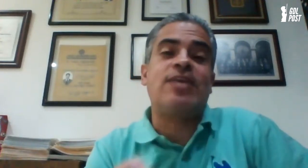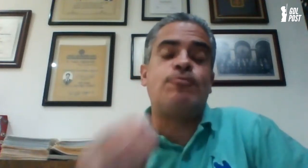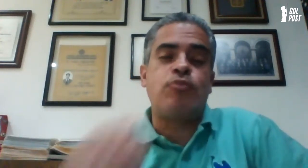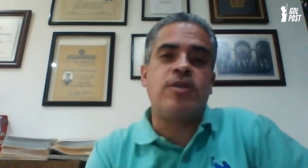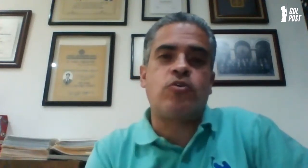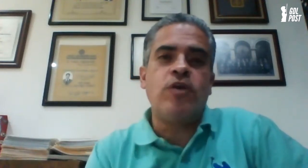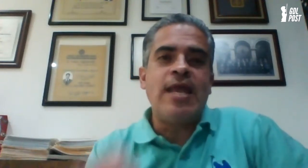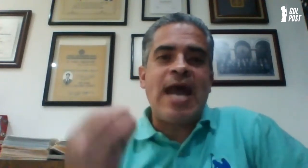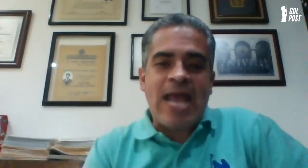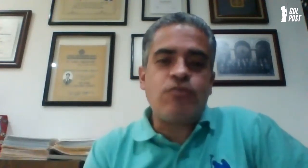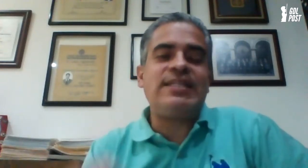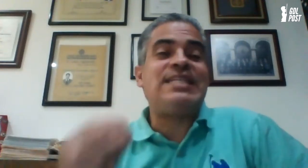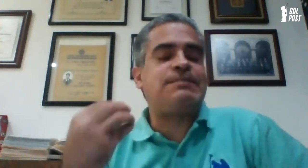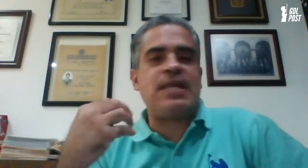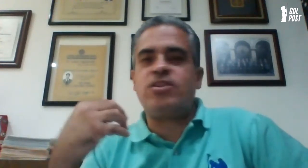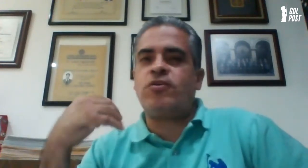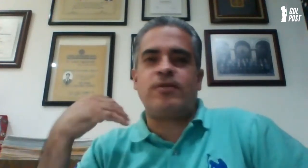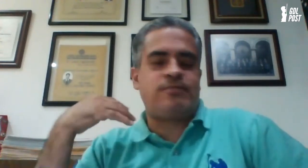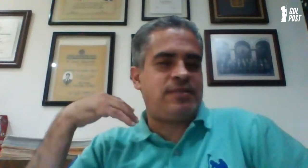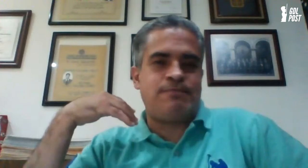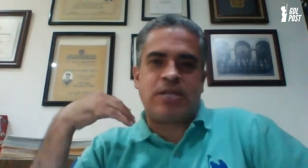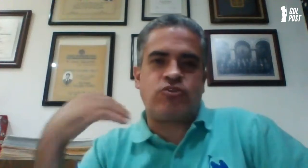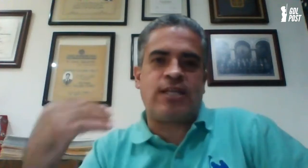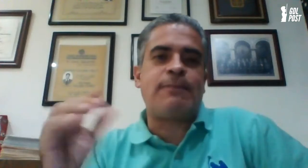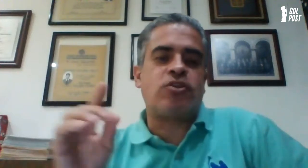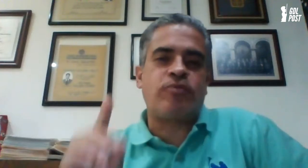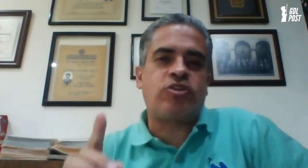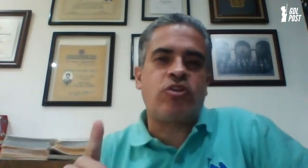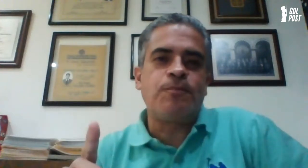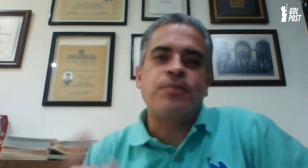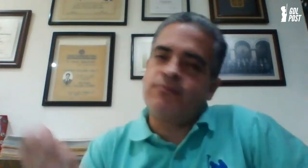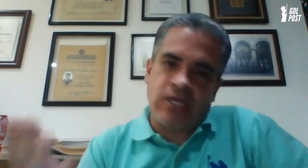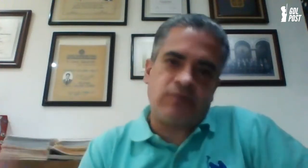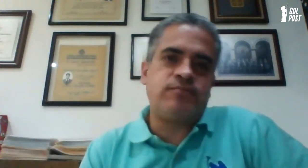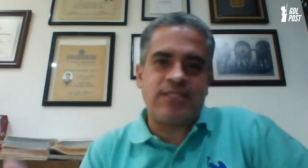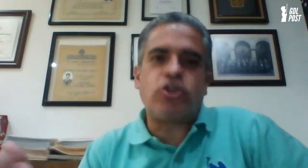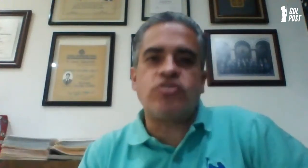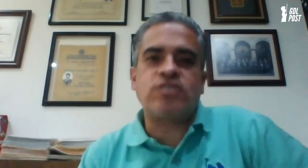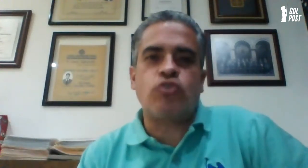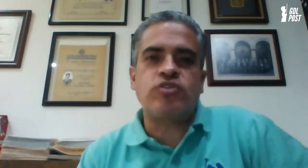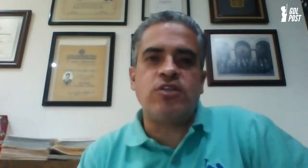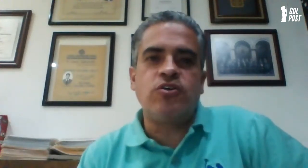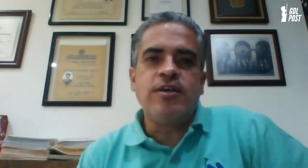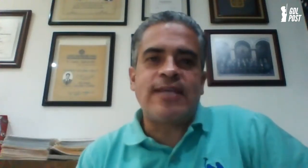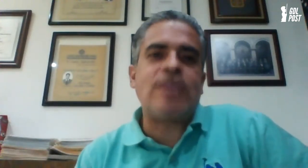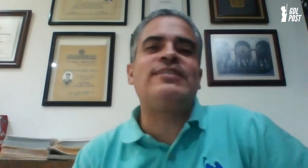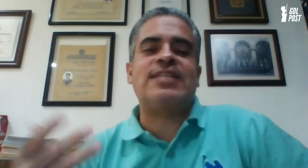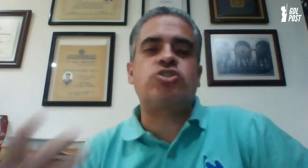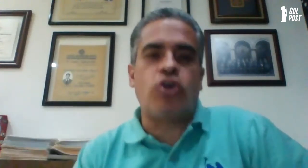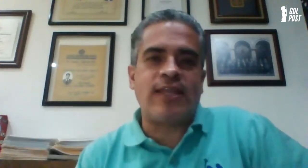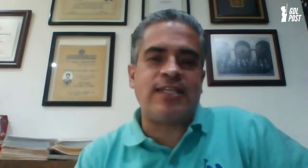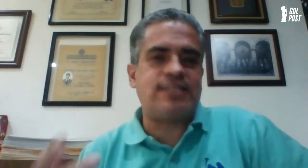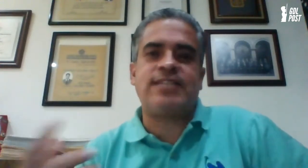recibe dinero público. Hay un dispendio impresionante, pero sobre todo, bueno, de todos es conocido que hay